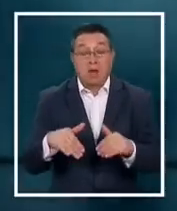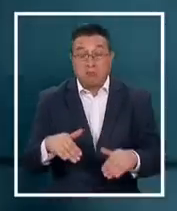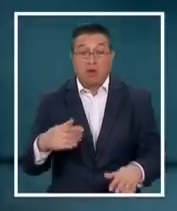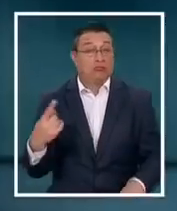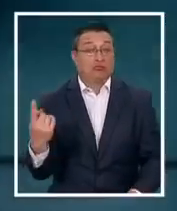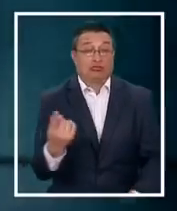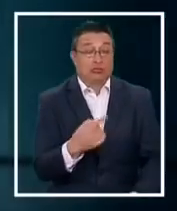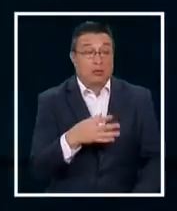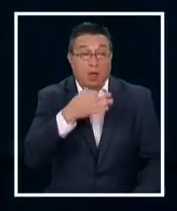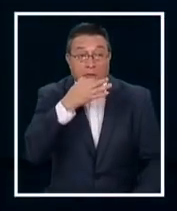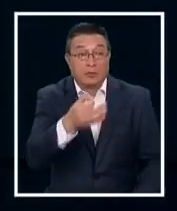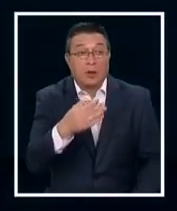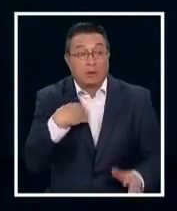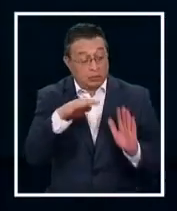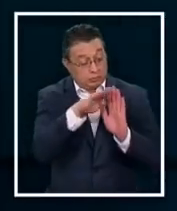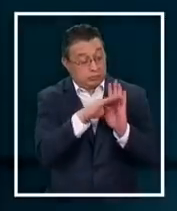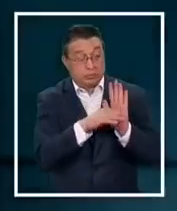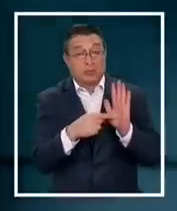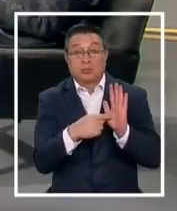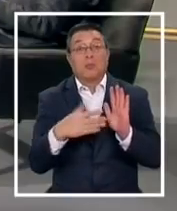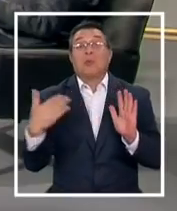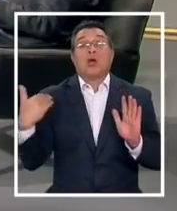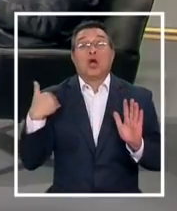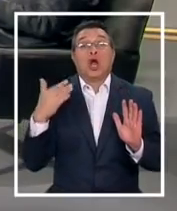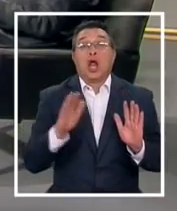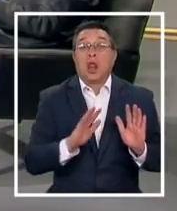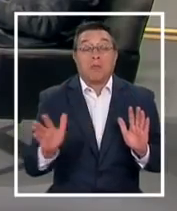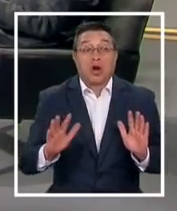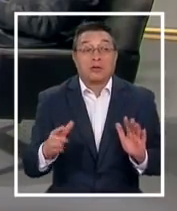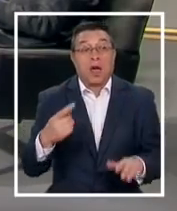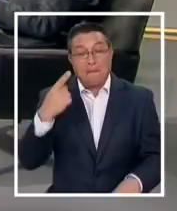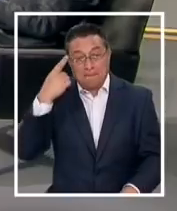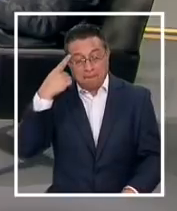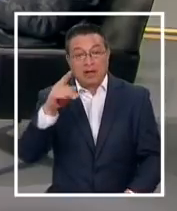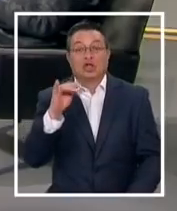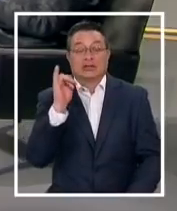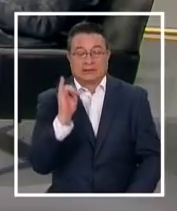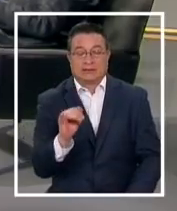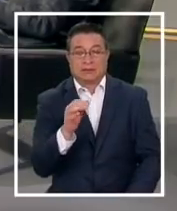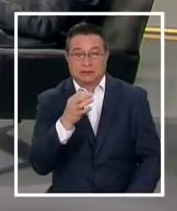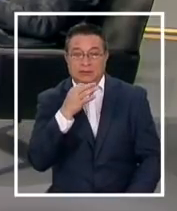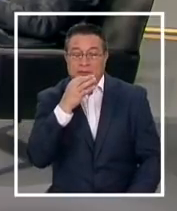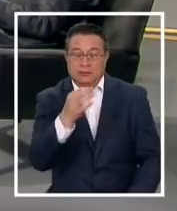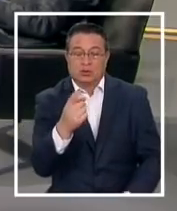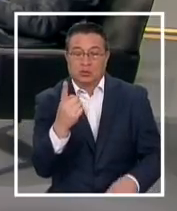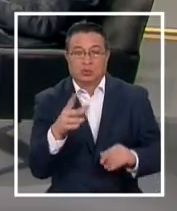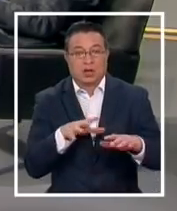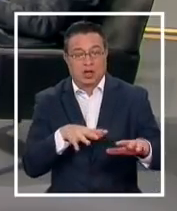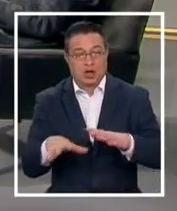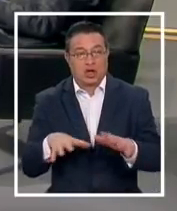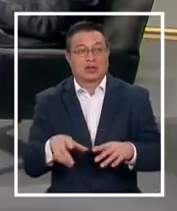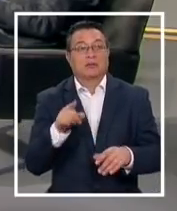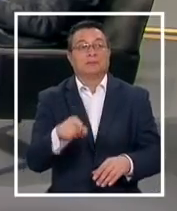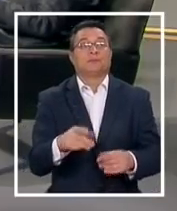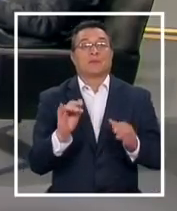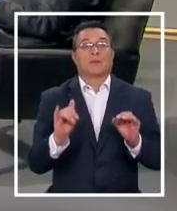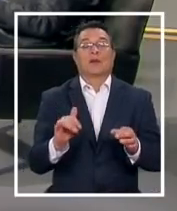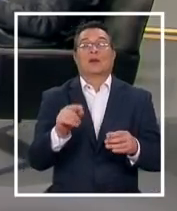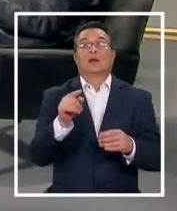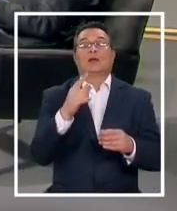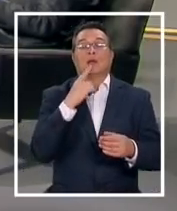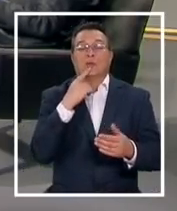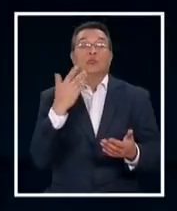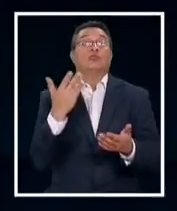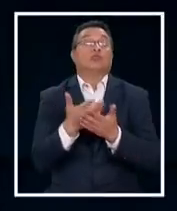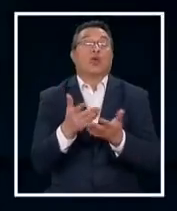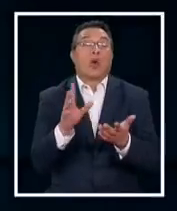sea, los datos pareciera que no importan. Pero sí voy a agregar una cosa, Pepe, que yo creo que también está aquí rondando sobre la mesa a